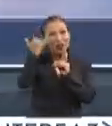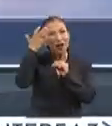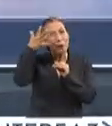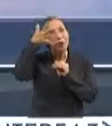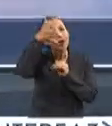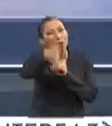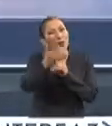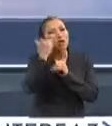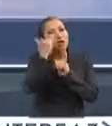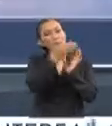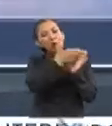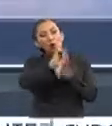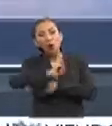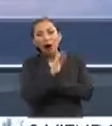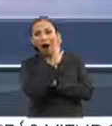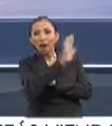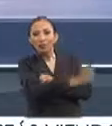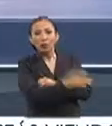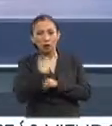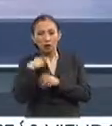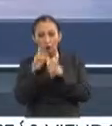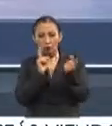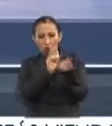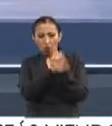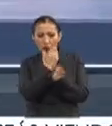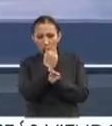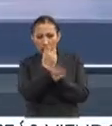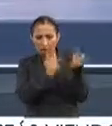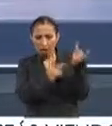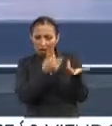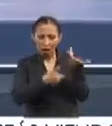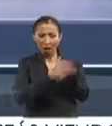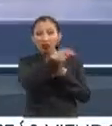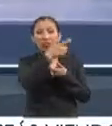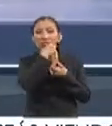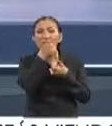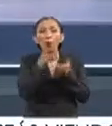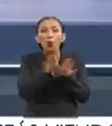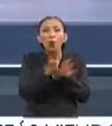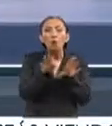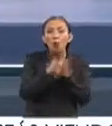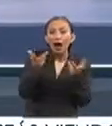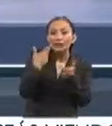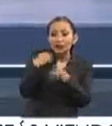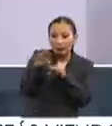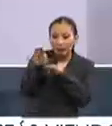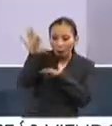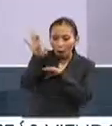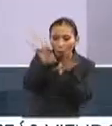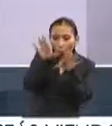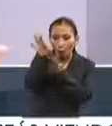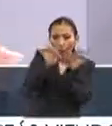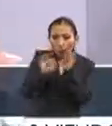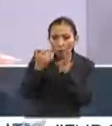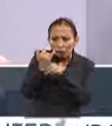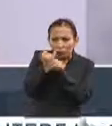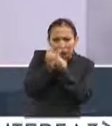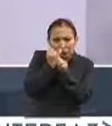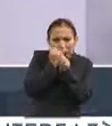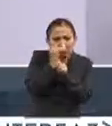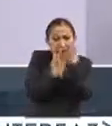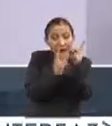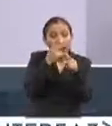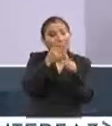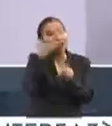especie de cápsula del tiempo. Cuando platicaste con él, ¿qué te contaba de cómo hace este trabajo? Por ejemplo, de rastrearlas,